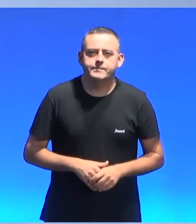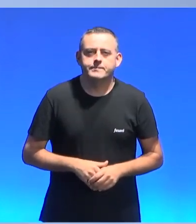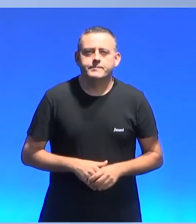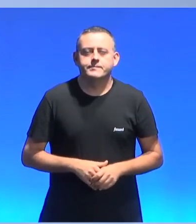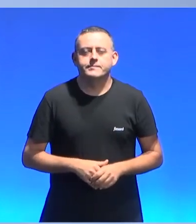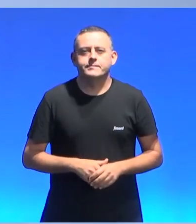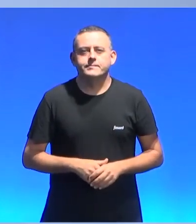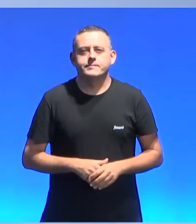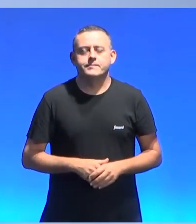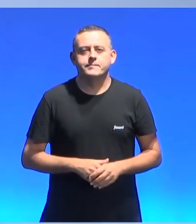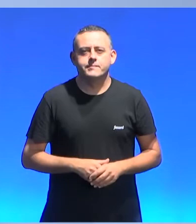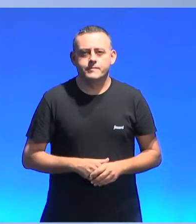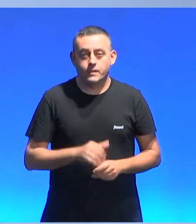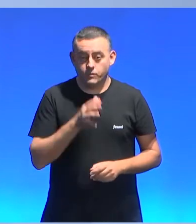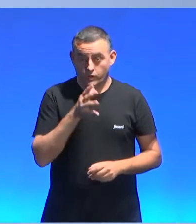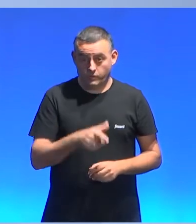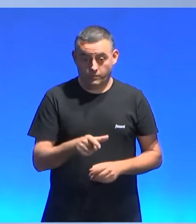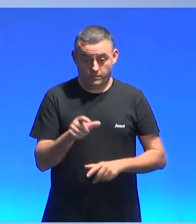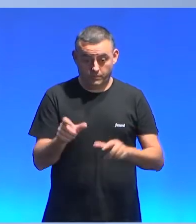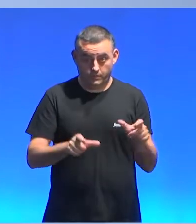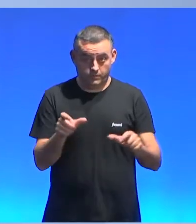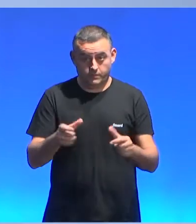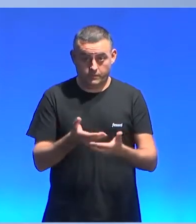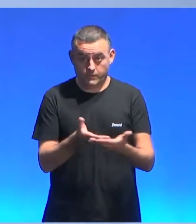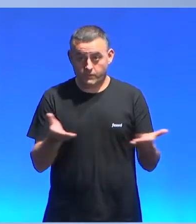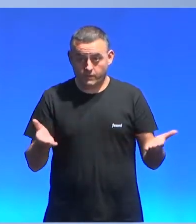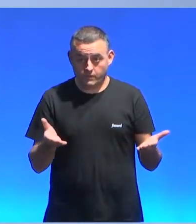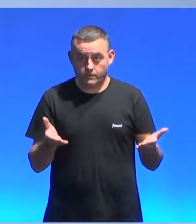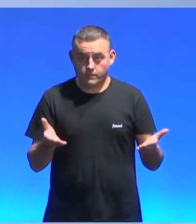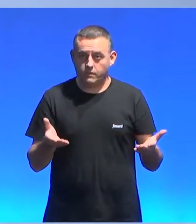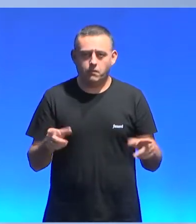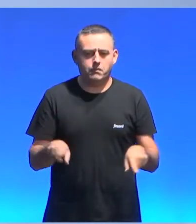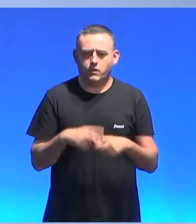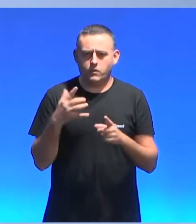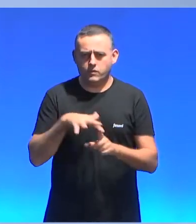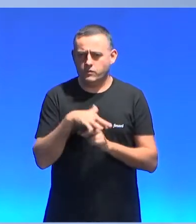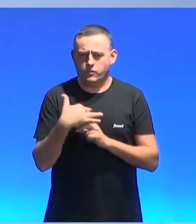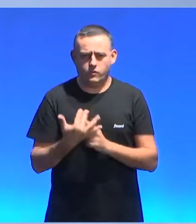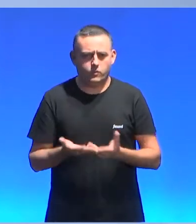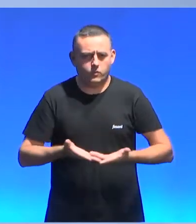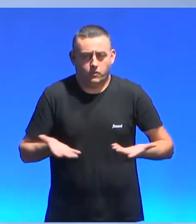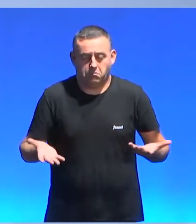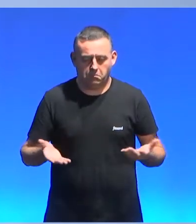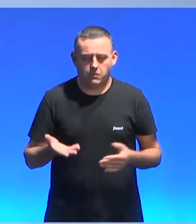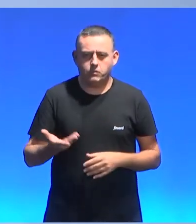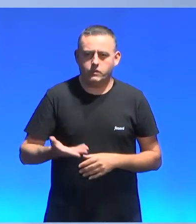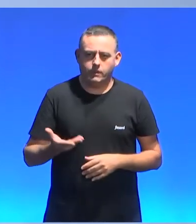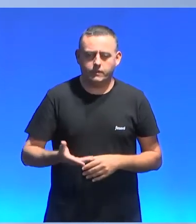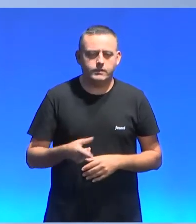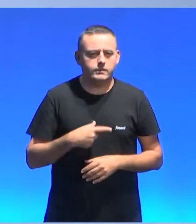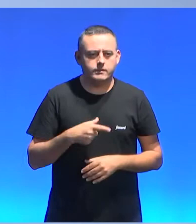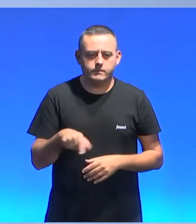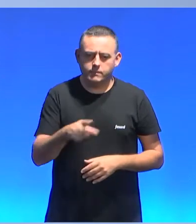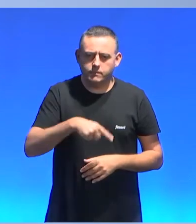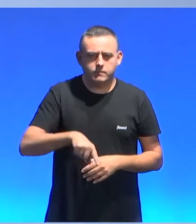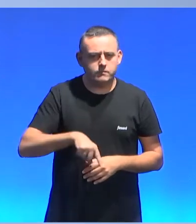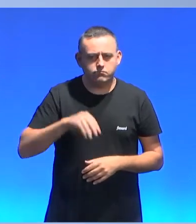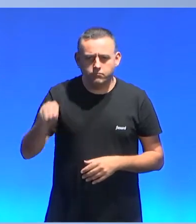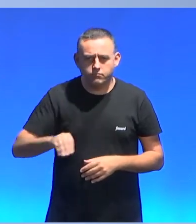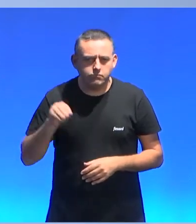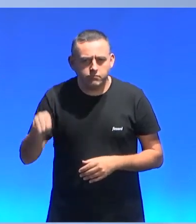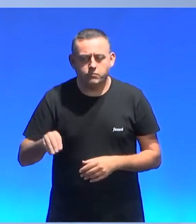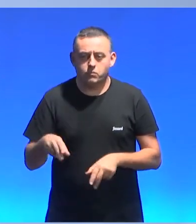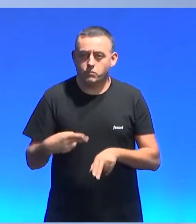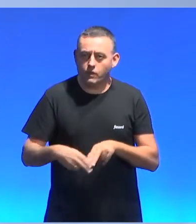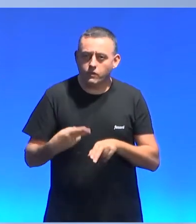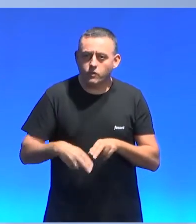condición sean, tienen el derecho a reivindicar la escucha de los políticos. Yo creo que los políticos